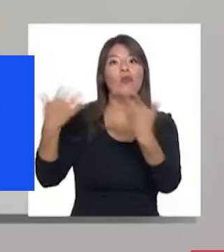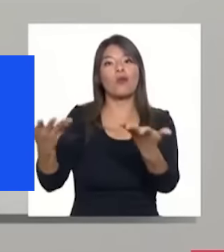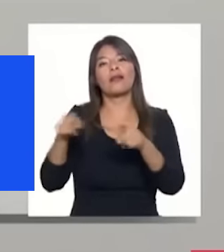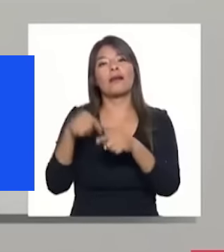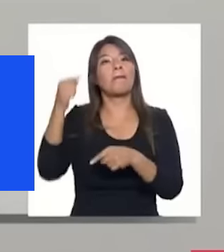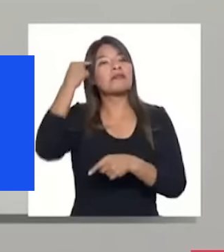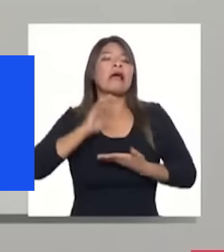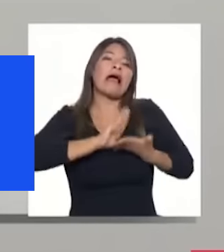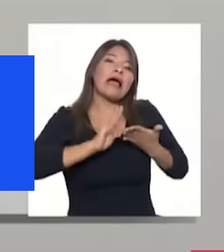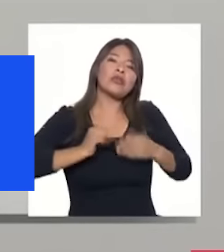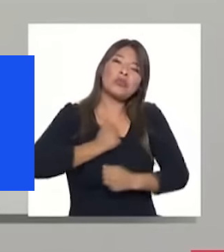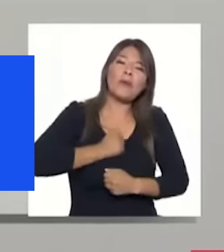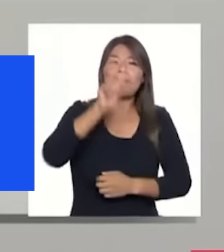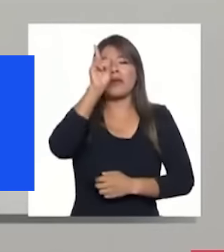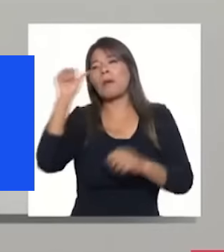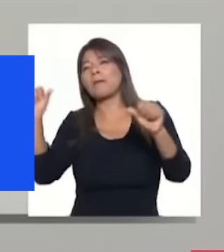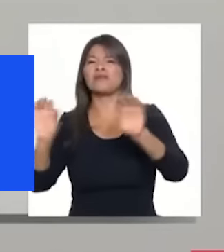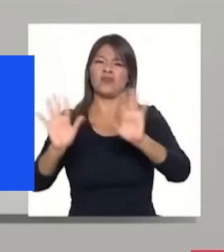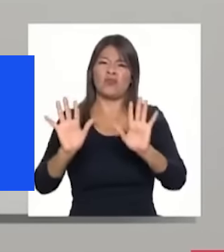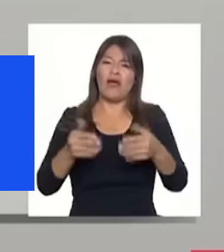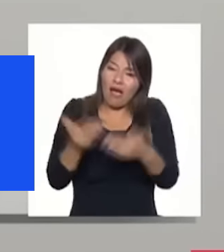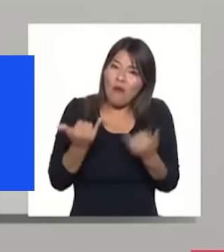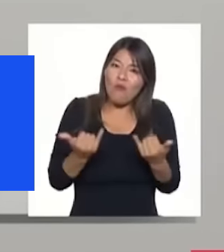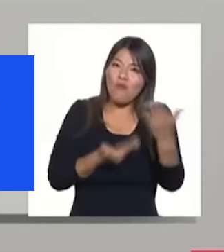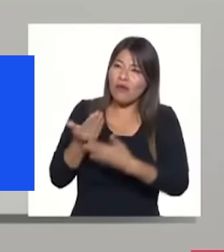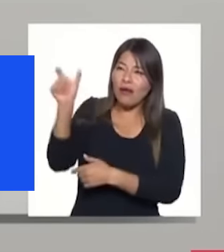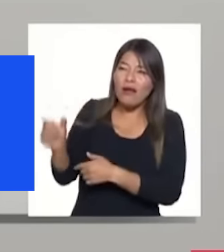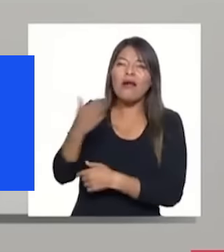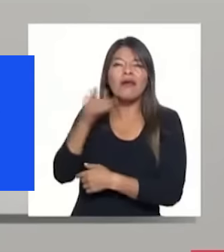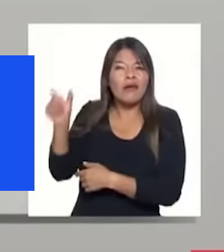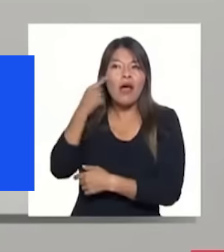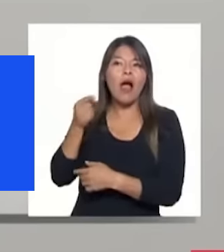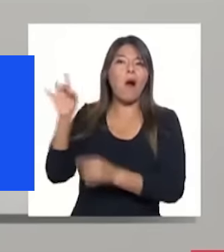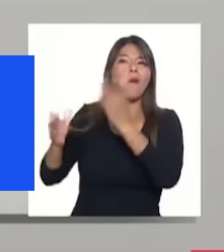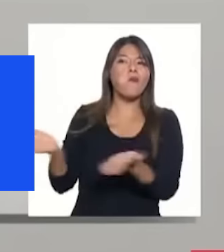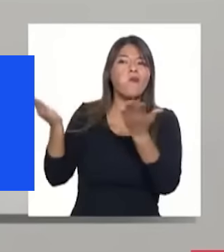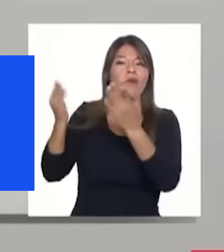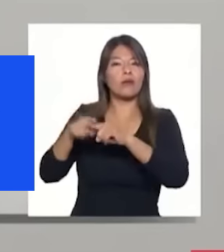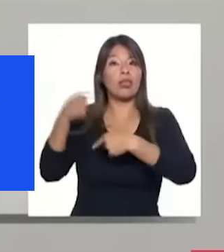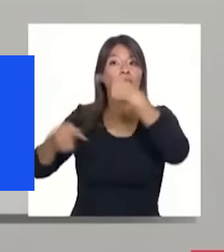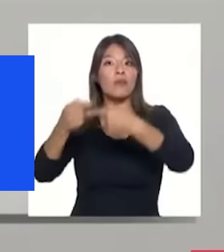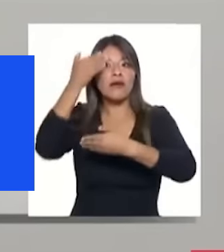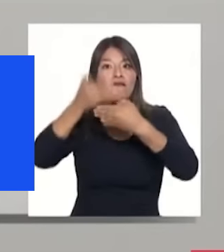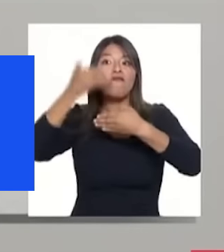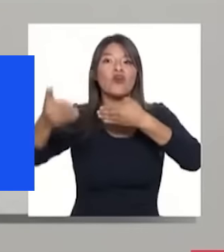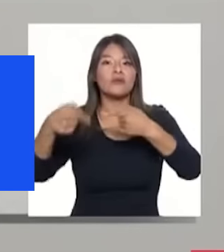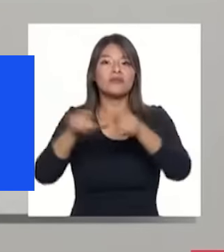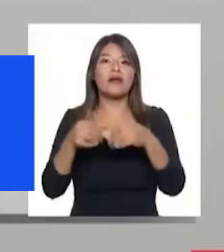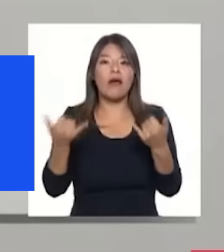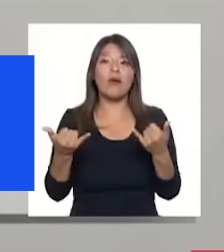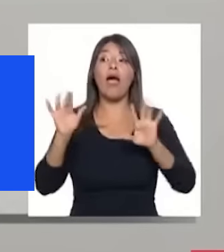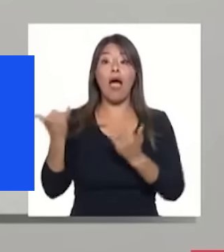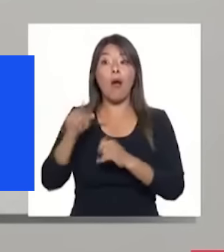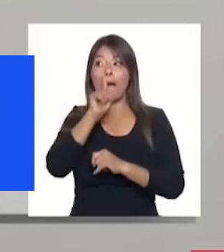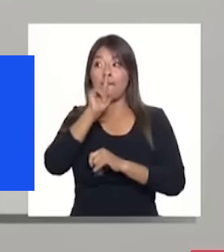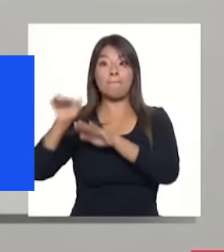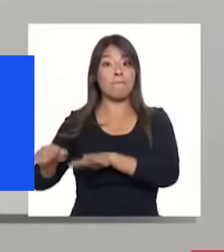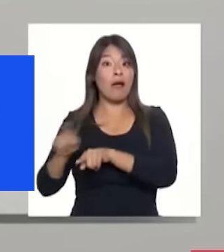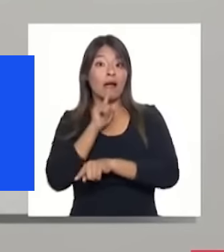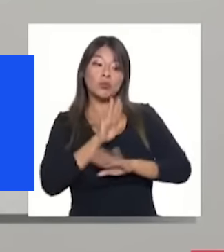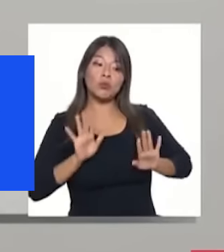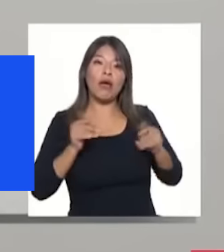entregarle un país no solamente a los violentistas y a aquellos que lo quisieron llevar al abismo, sino también a aquellos que por el momento están quietos, pero a la vez muy